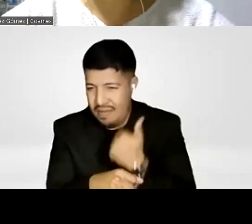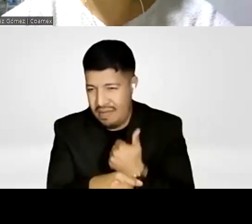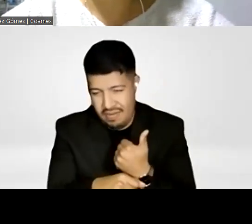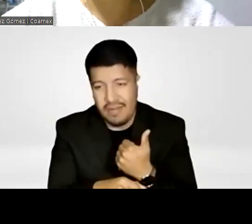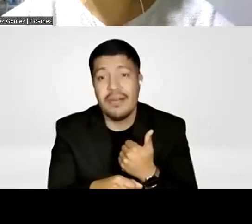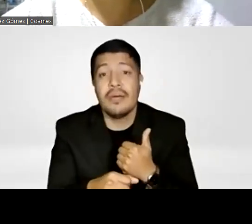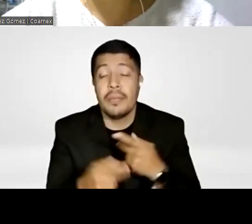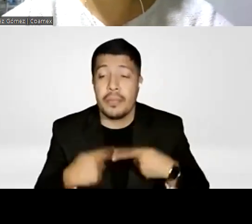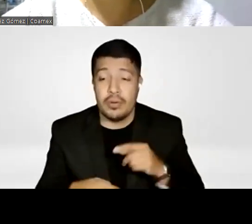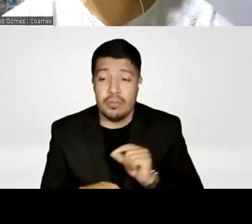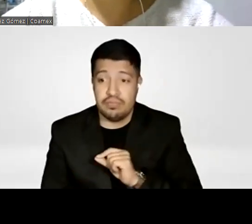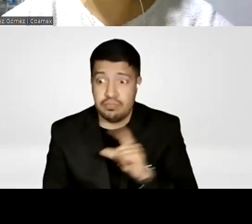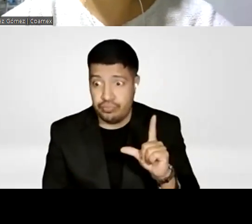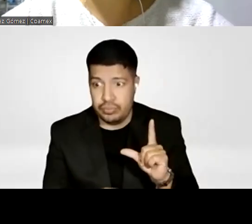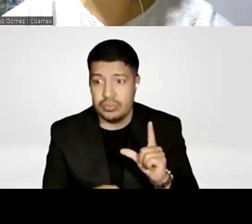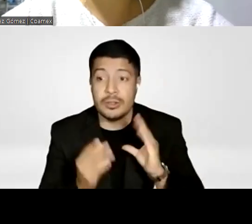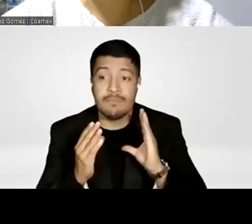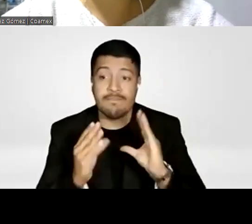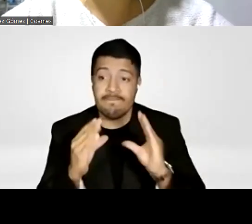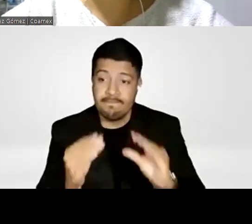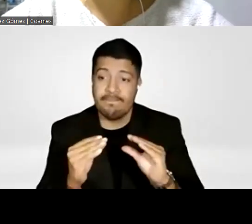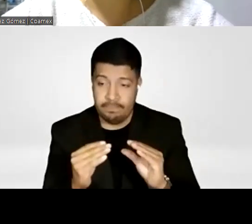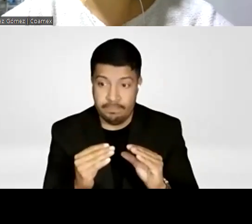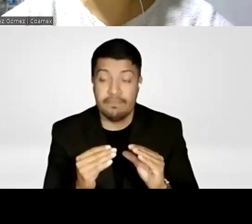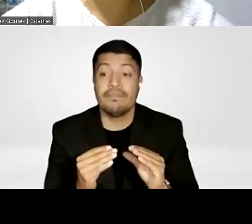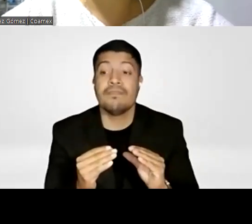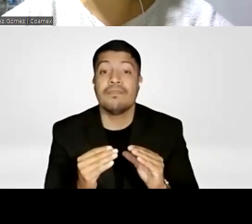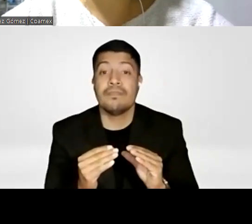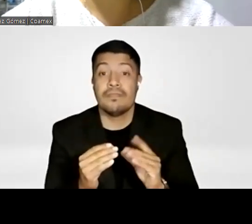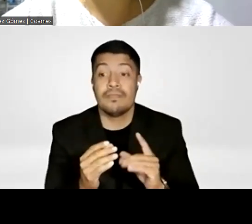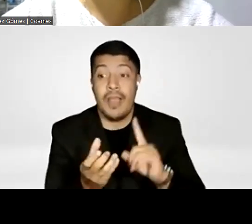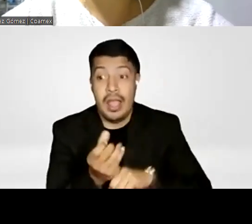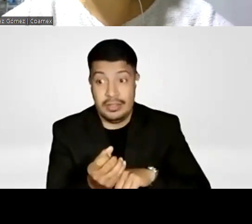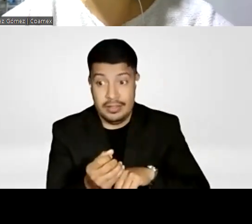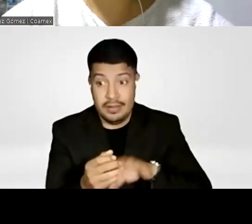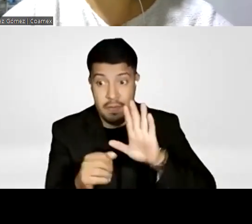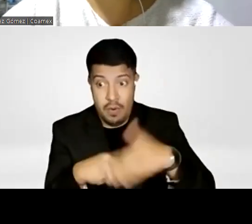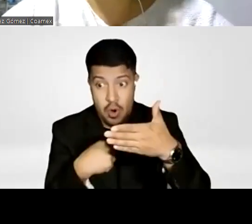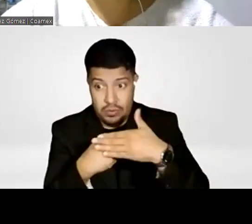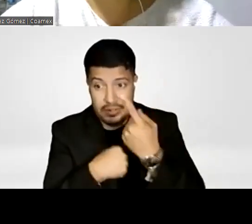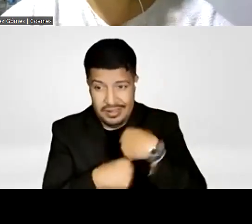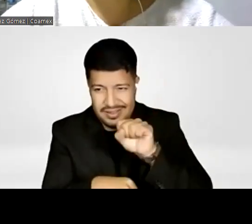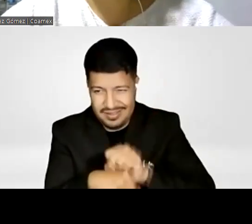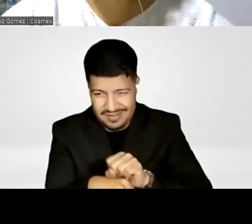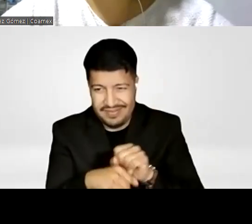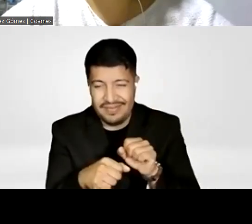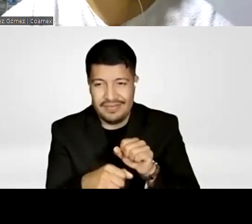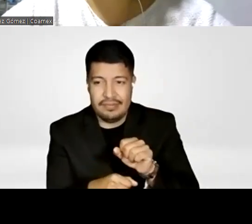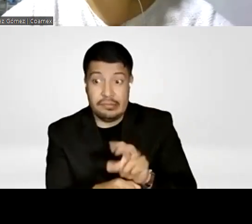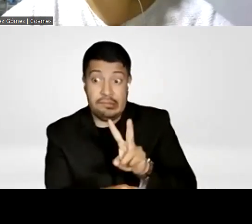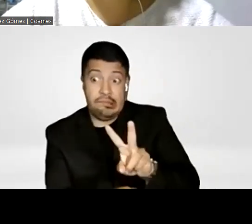profesionales y viene dentro del próxima semana, el próximo fin de semana va a